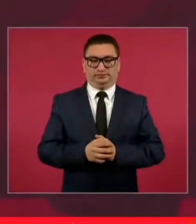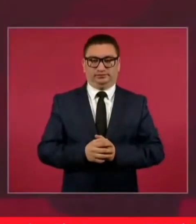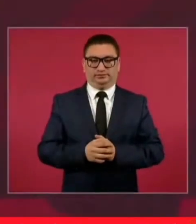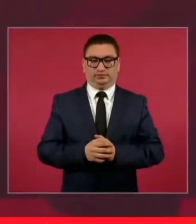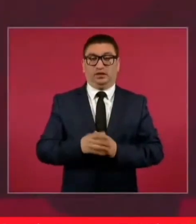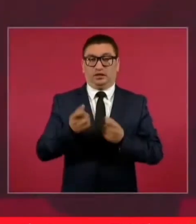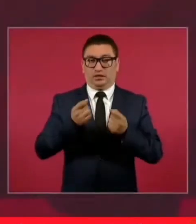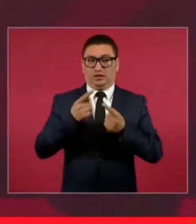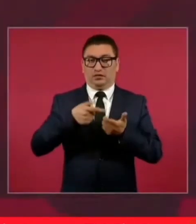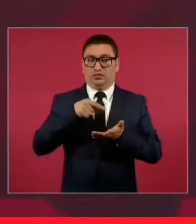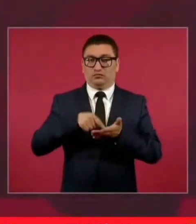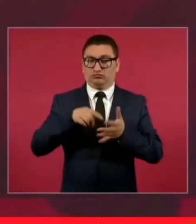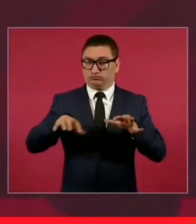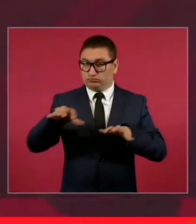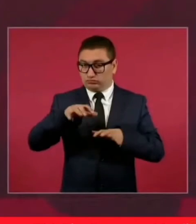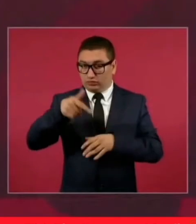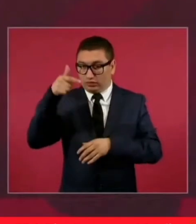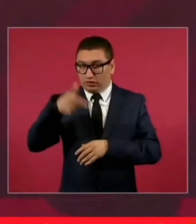descubiertas.